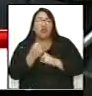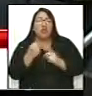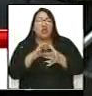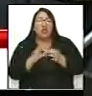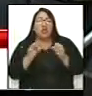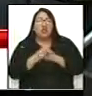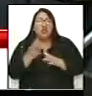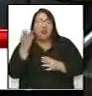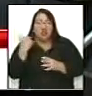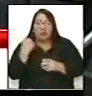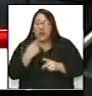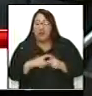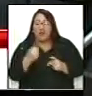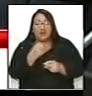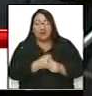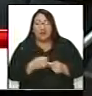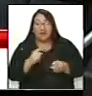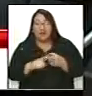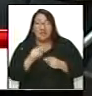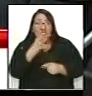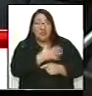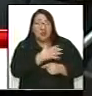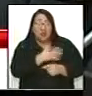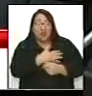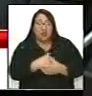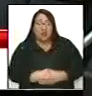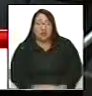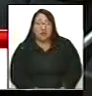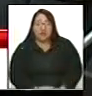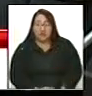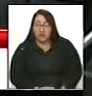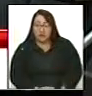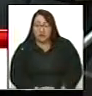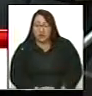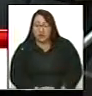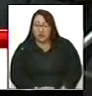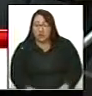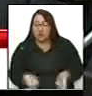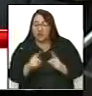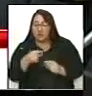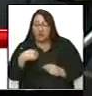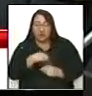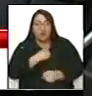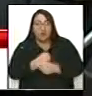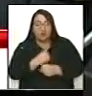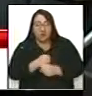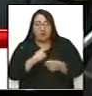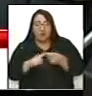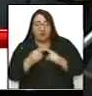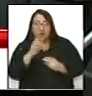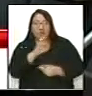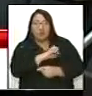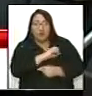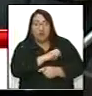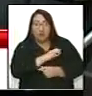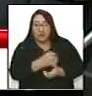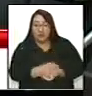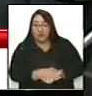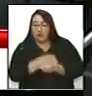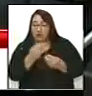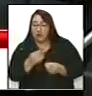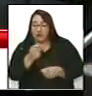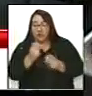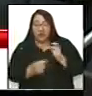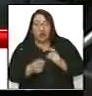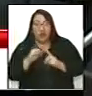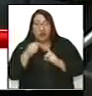antropología, lastimosamente desde la secundaria, cuando podríamos nosotros muy bien trabajarlo desde la primaria, porque el